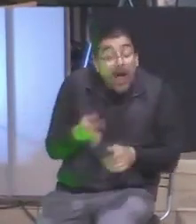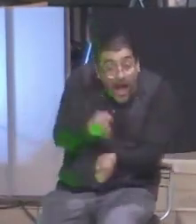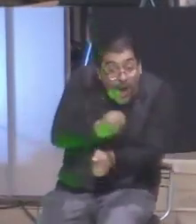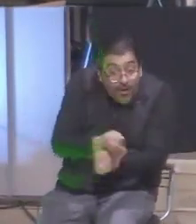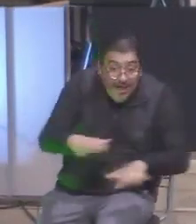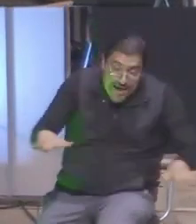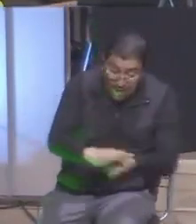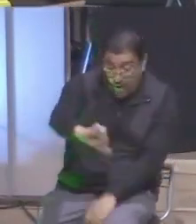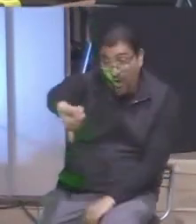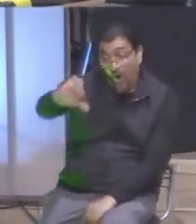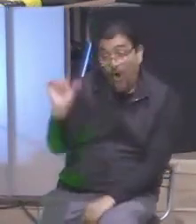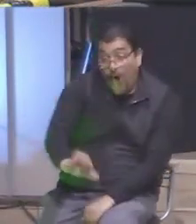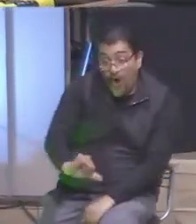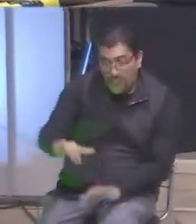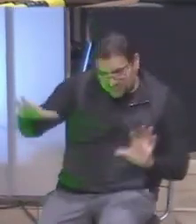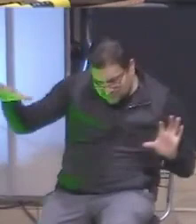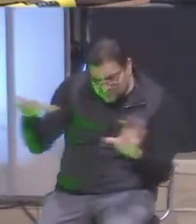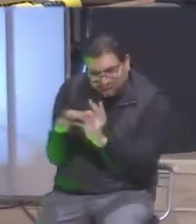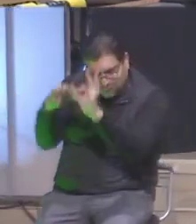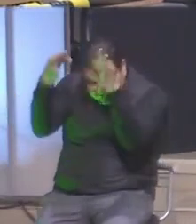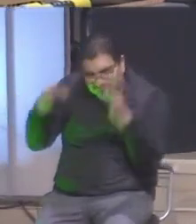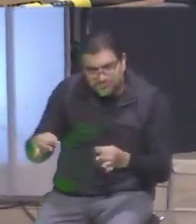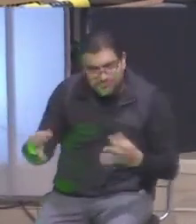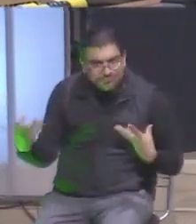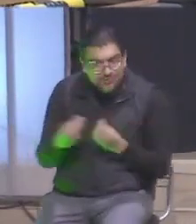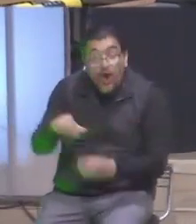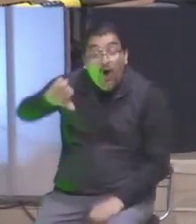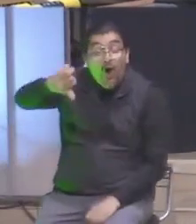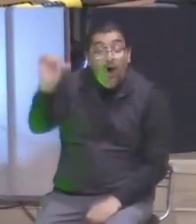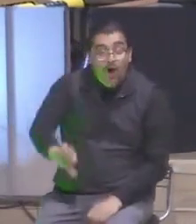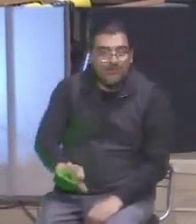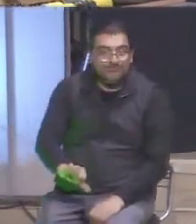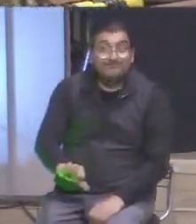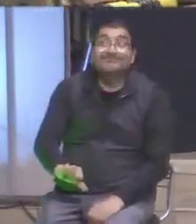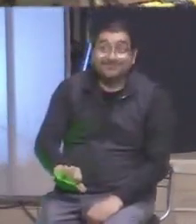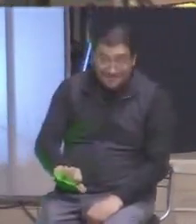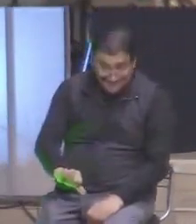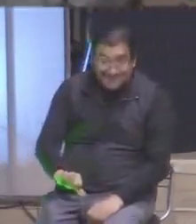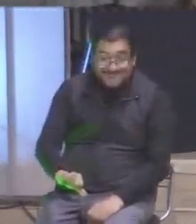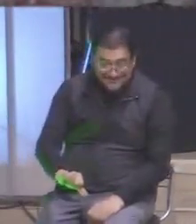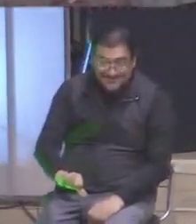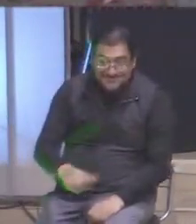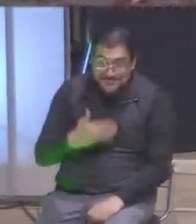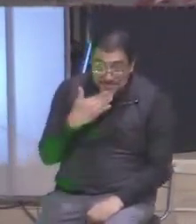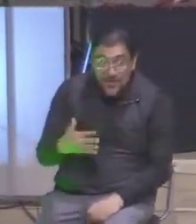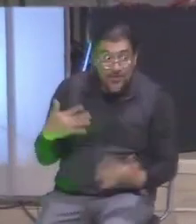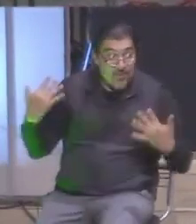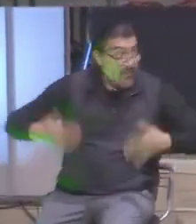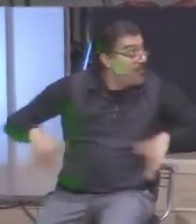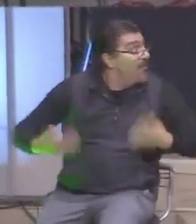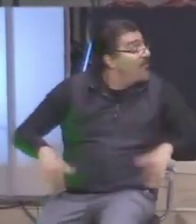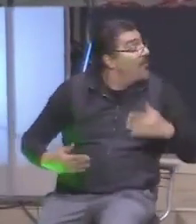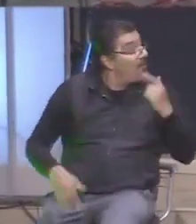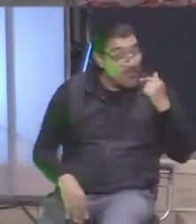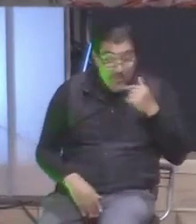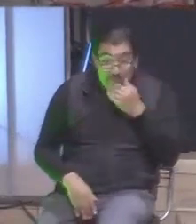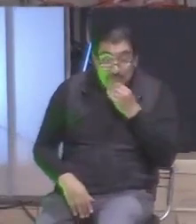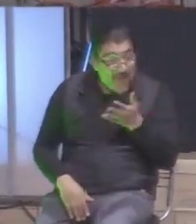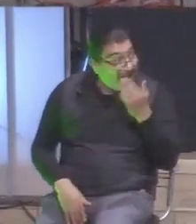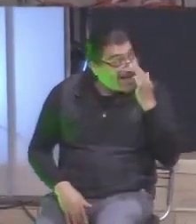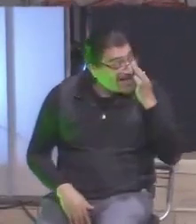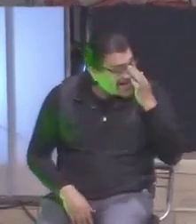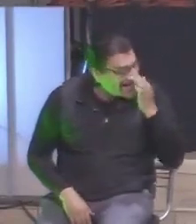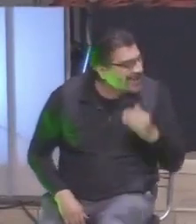o una mujer espiritual de verdad am no si no estoy enojado si yo así